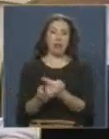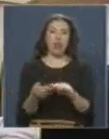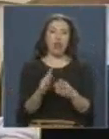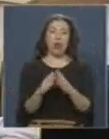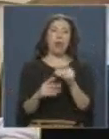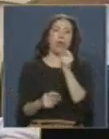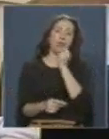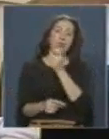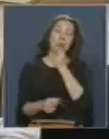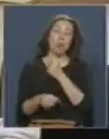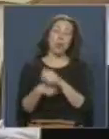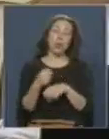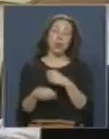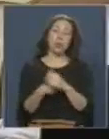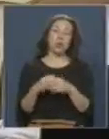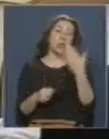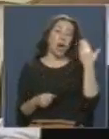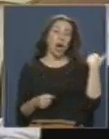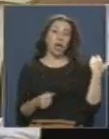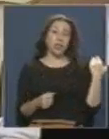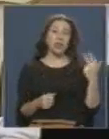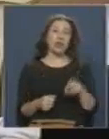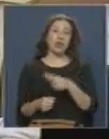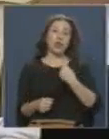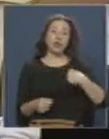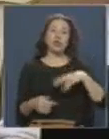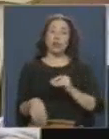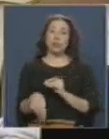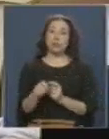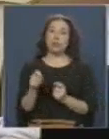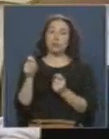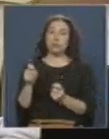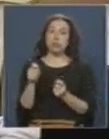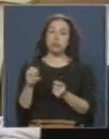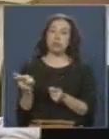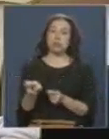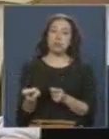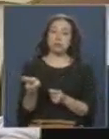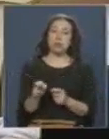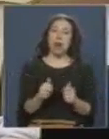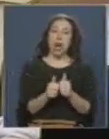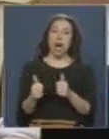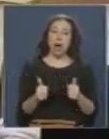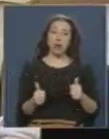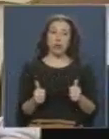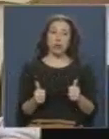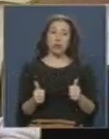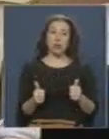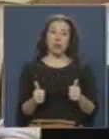años. Y por nuestra parte hemos oficiado numerosas veces y las autoridades o inexplicablemente no encuentran nada